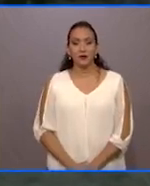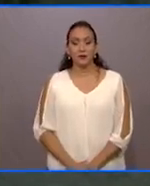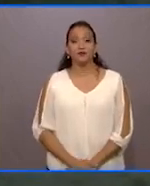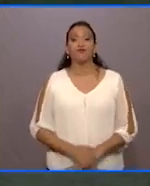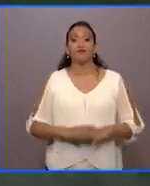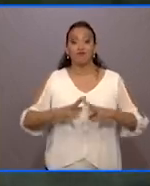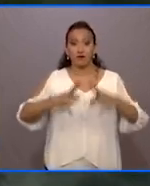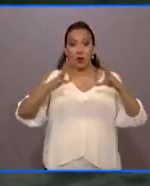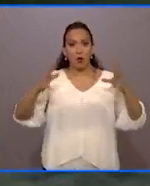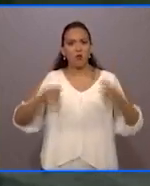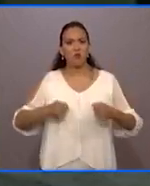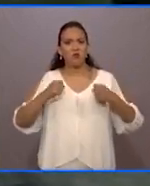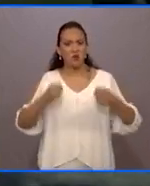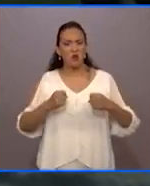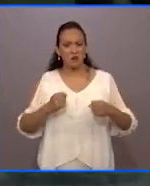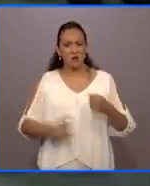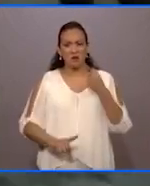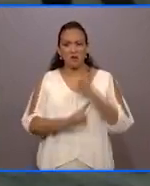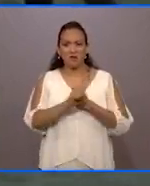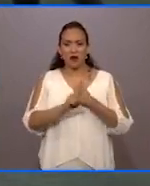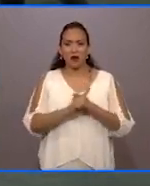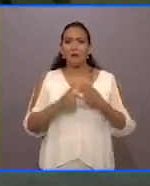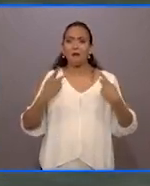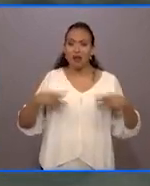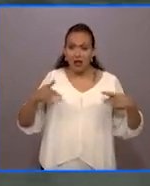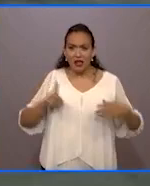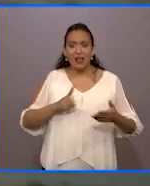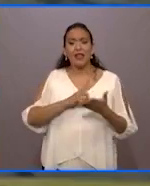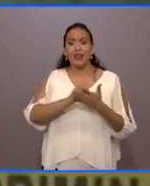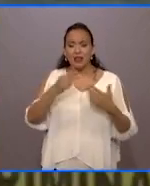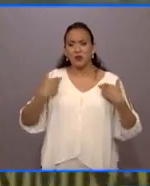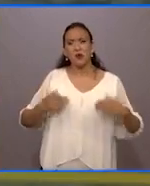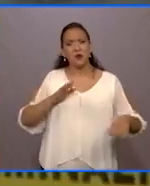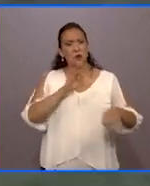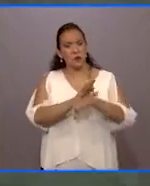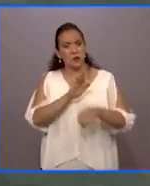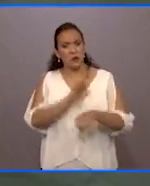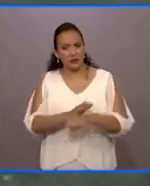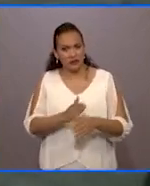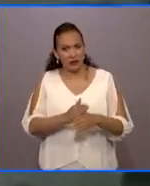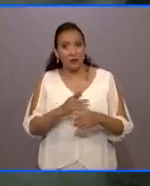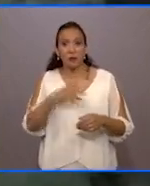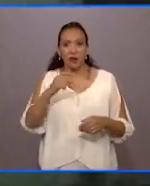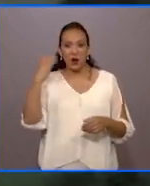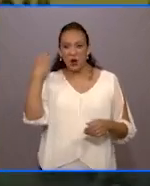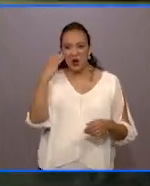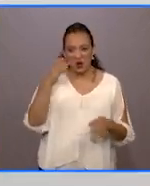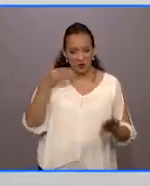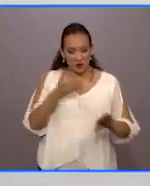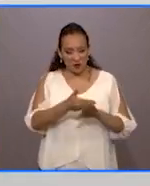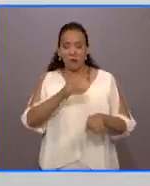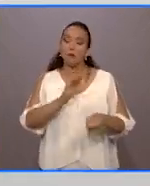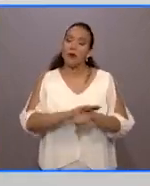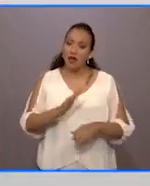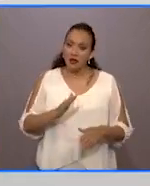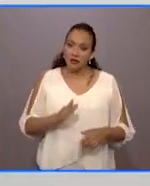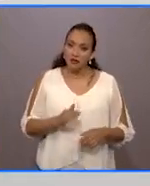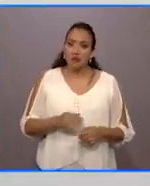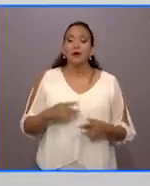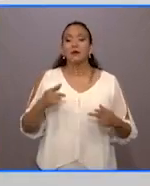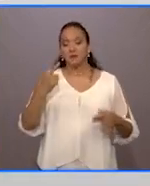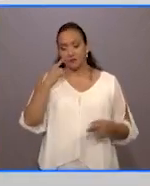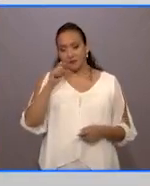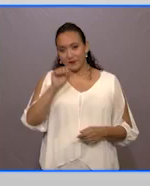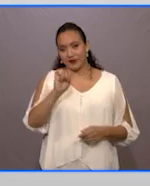Ha crecido la criminalización de personas defensoras de derechos humanos en México para frenar y obstaculizar su labor. Esto lo aseguró